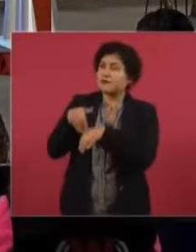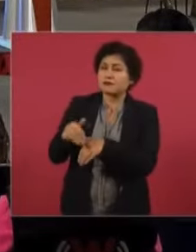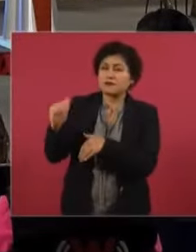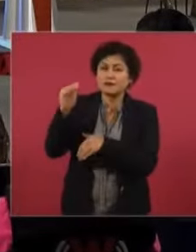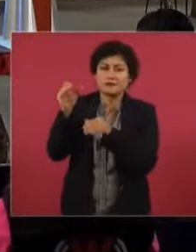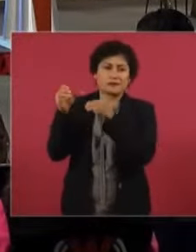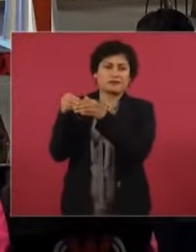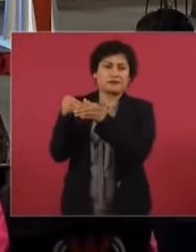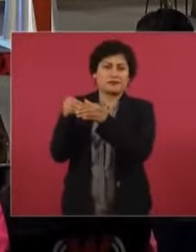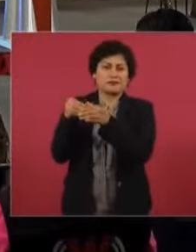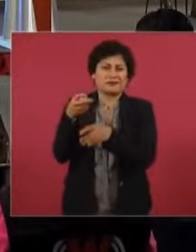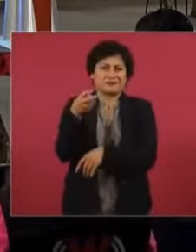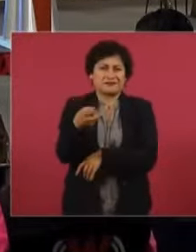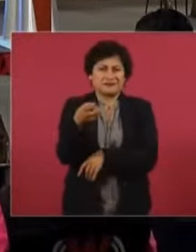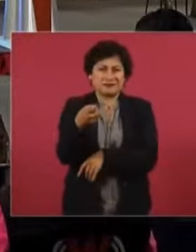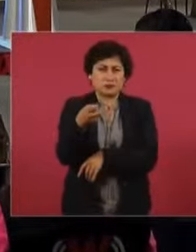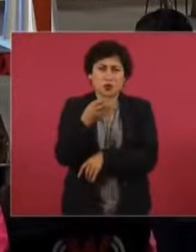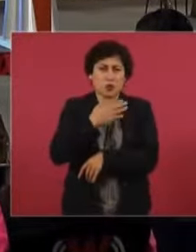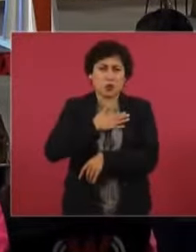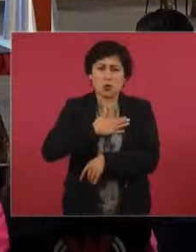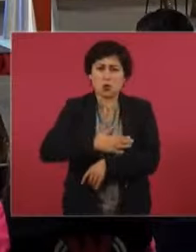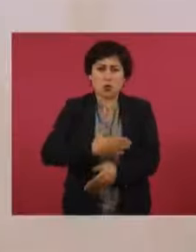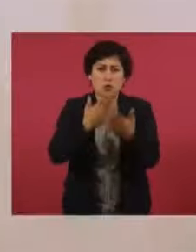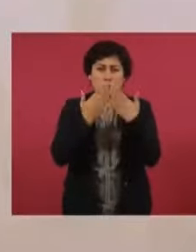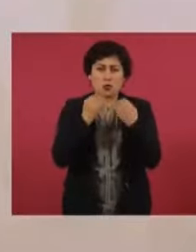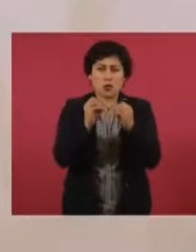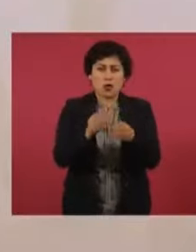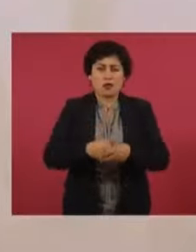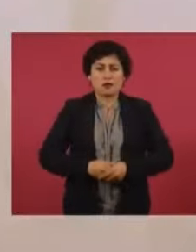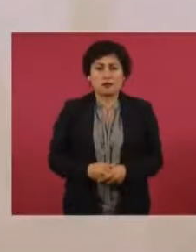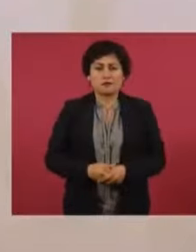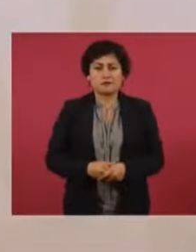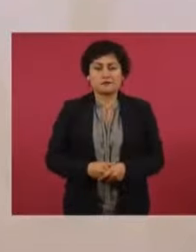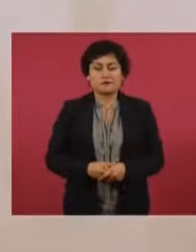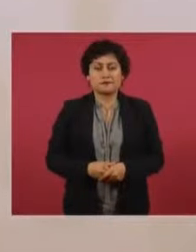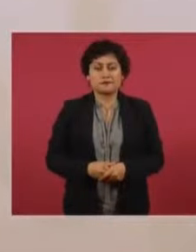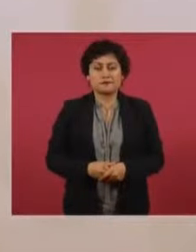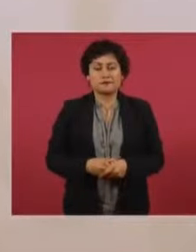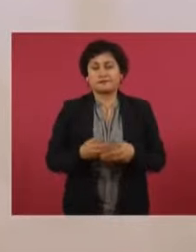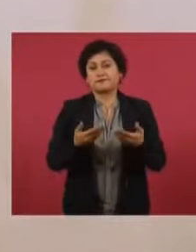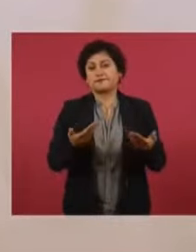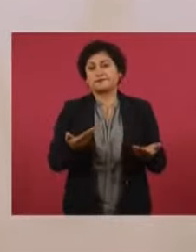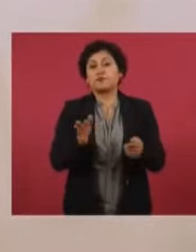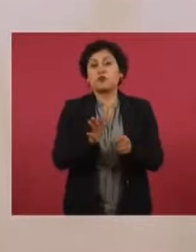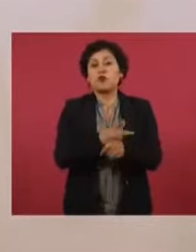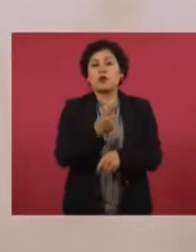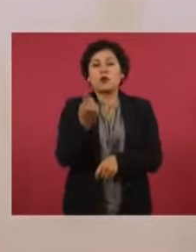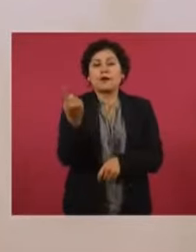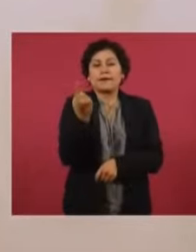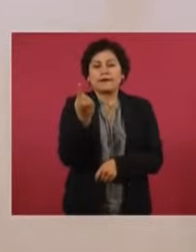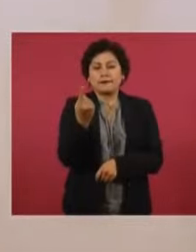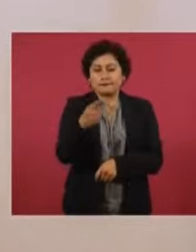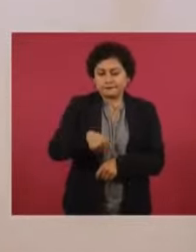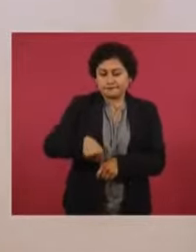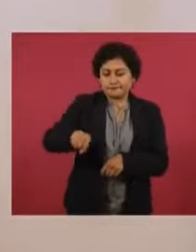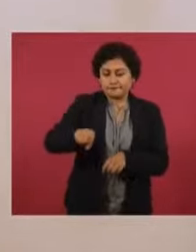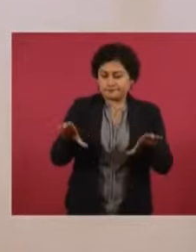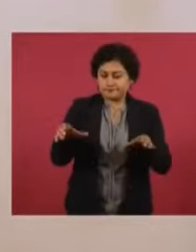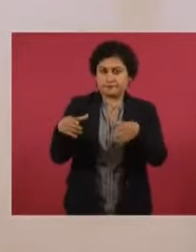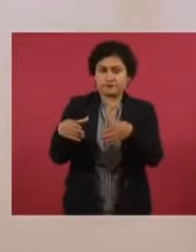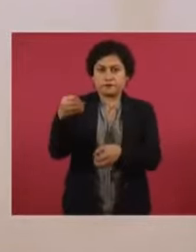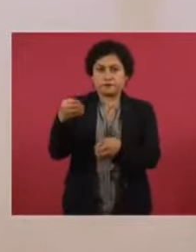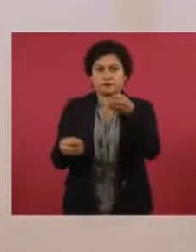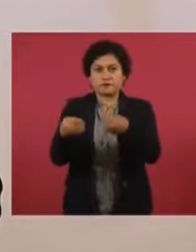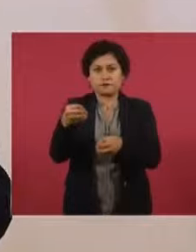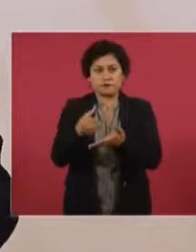dice esto no es dota, esto no es importante, esto es parte del golpeteo político del año electoral y entonces vamos a